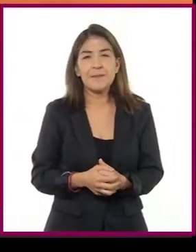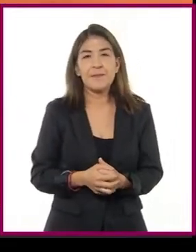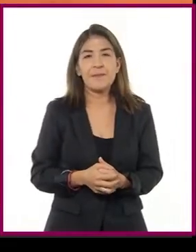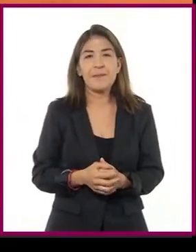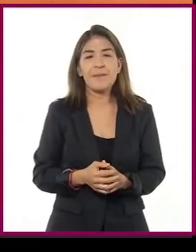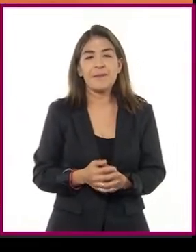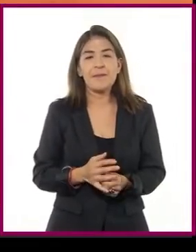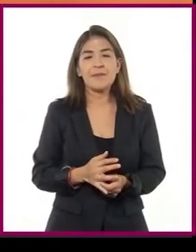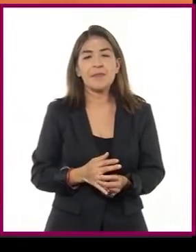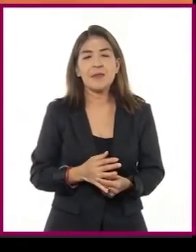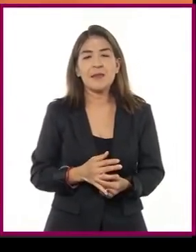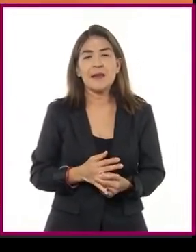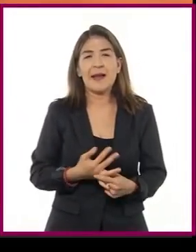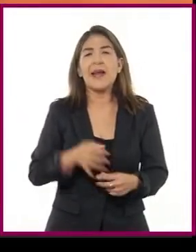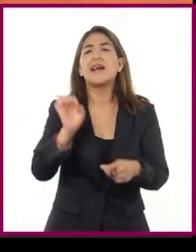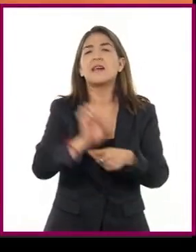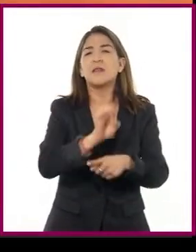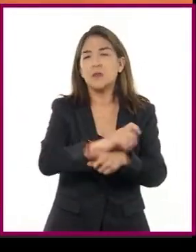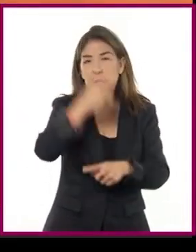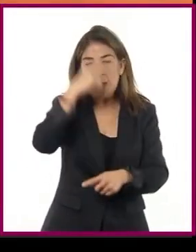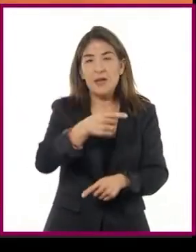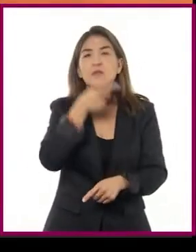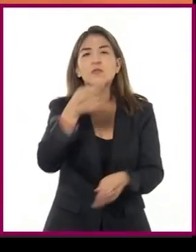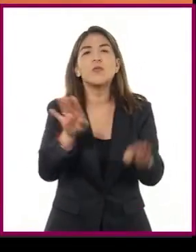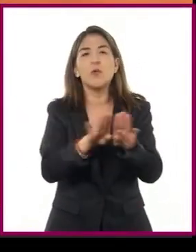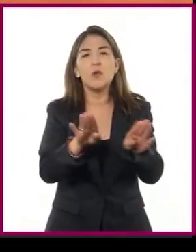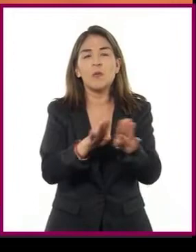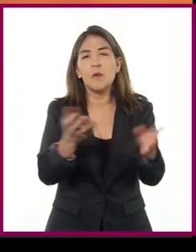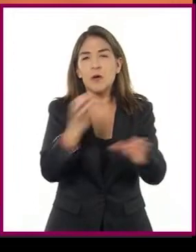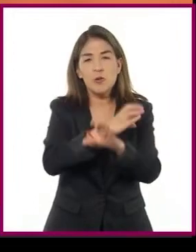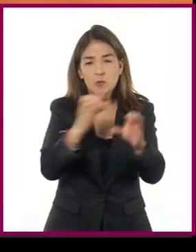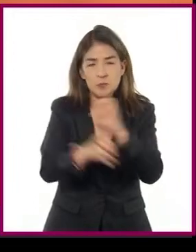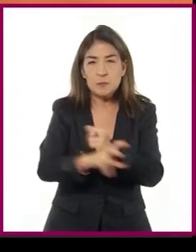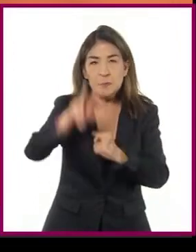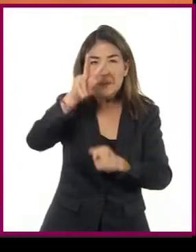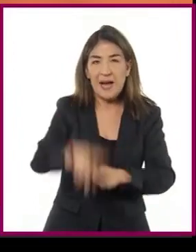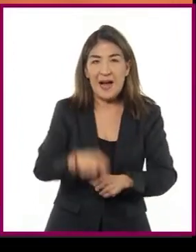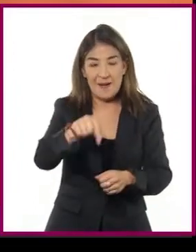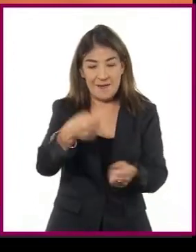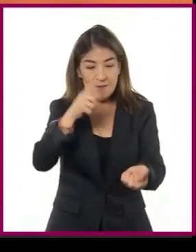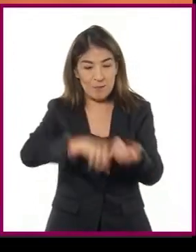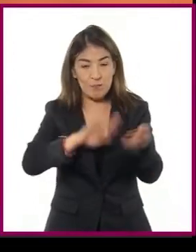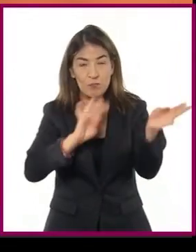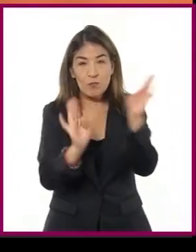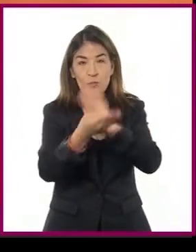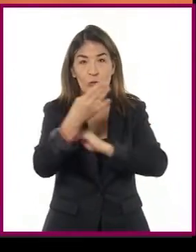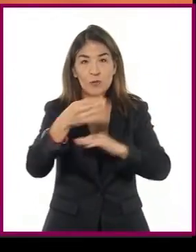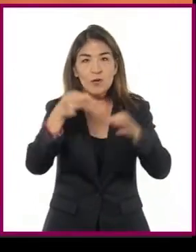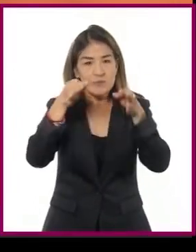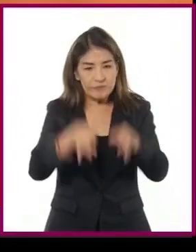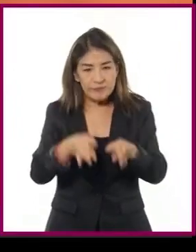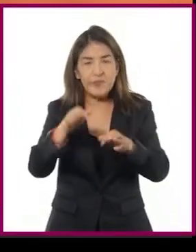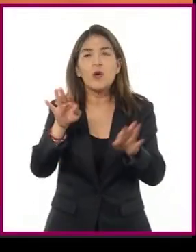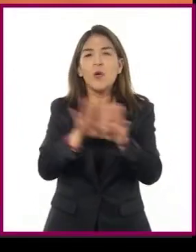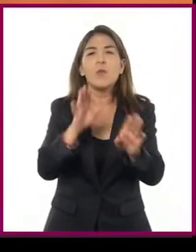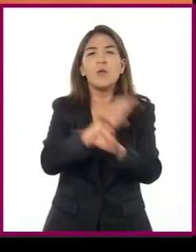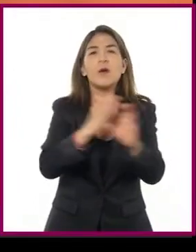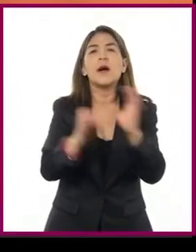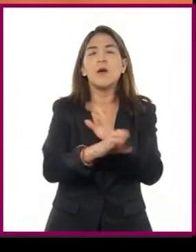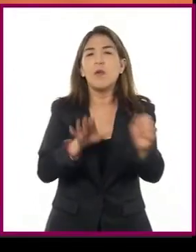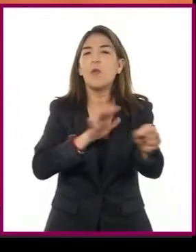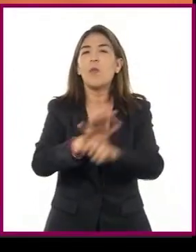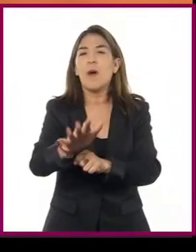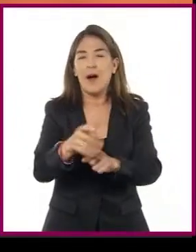Entonces, para obtener conclusiones verdaderas sobre el mundo físico sin tener que manipular objetos reales, tomaban como punto de